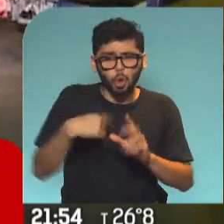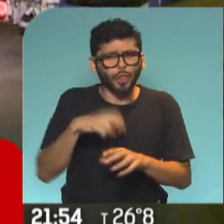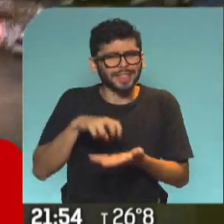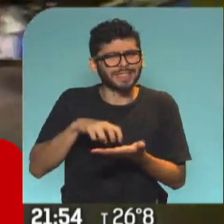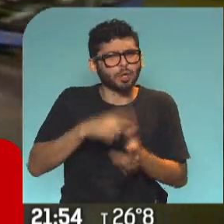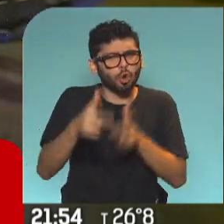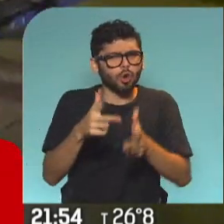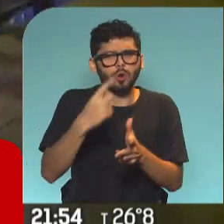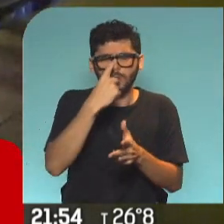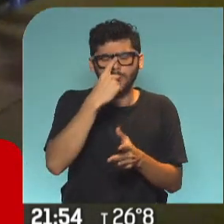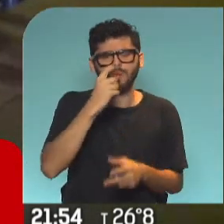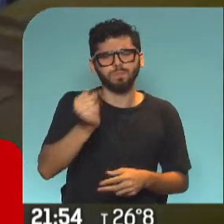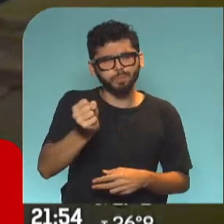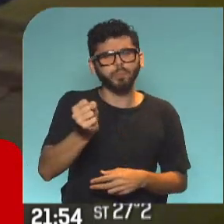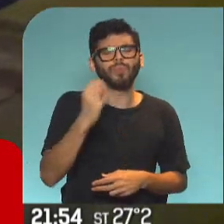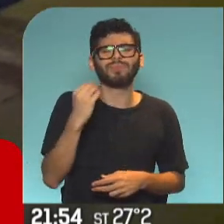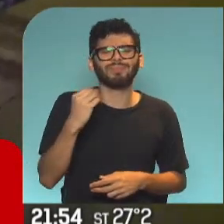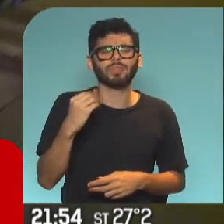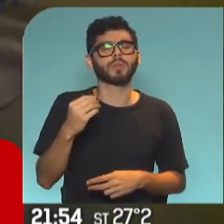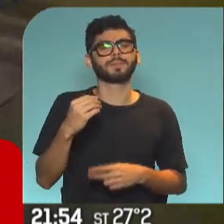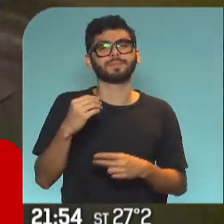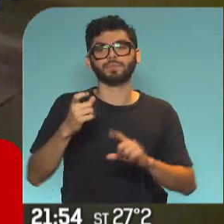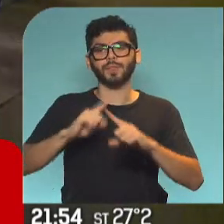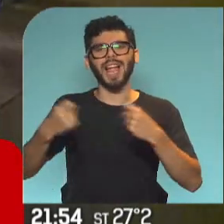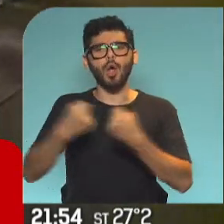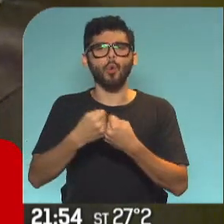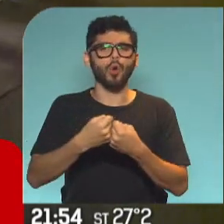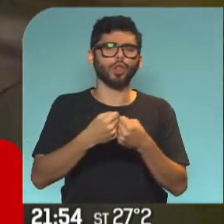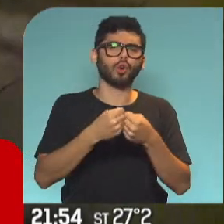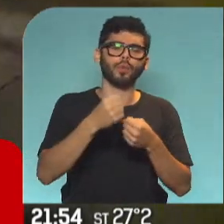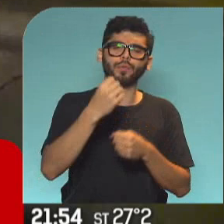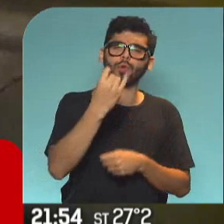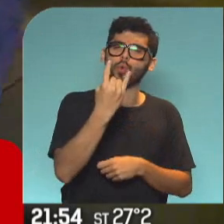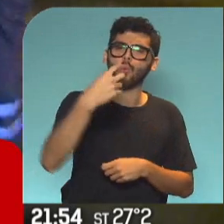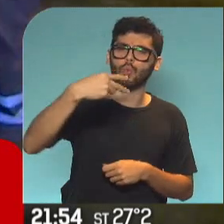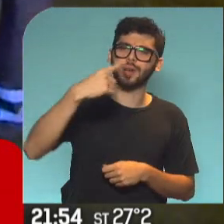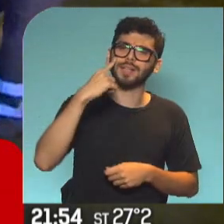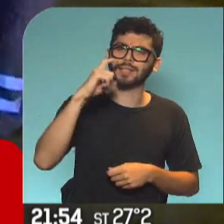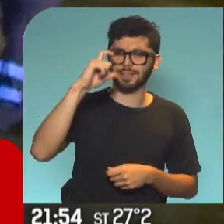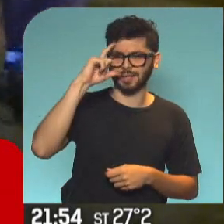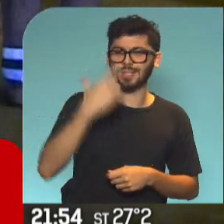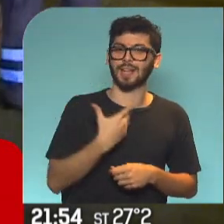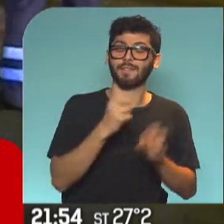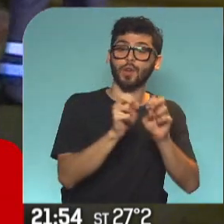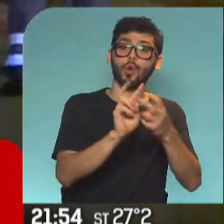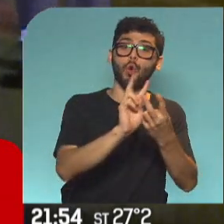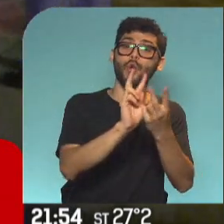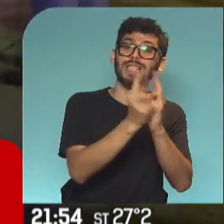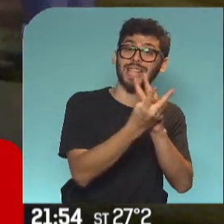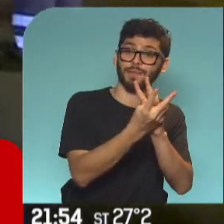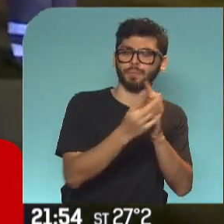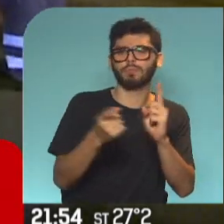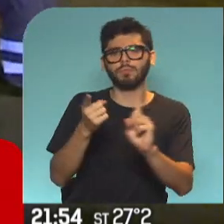lo pasábamos en el noticiero, y que tiene que ver este acuerdo entre UNICEF y, en este caso, AstraZeneca, recordemos, el laboratorio